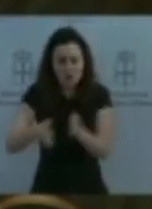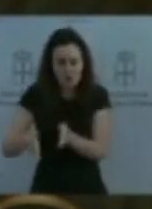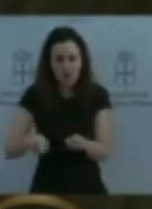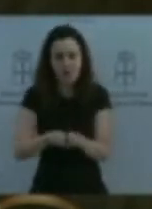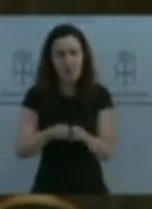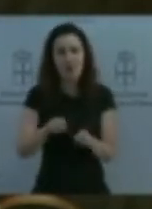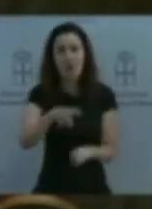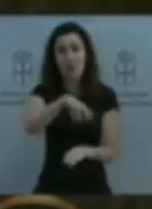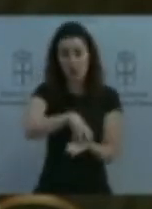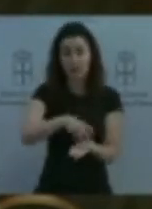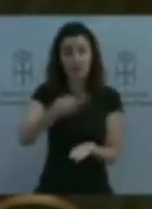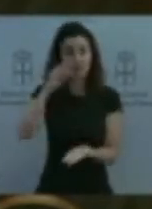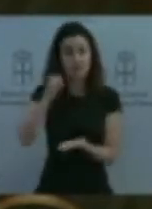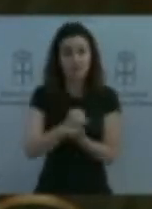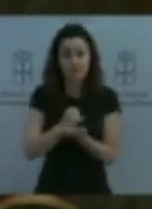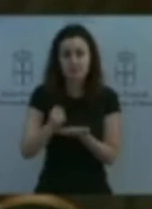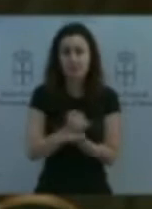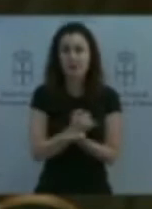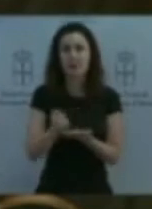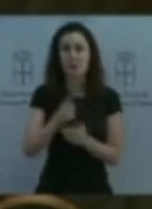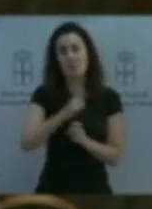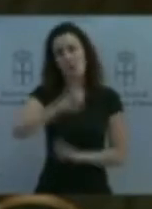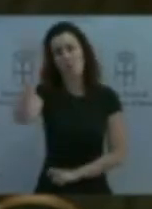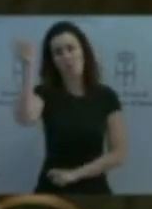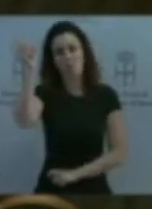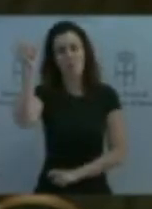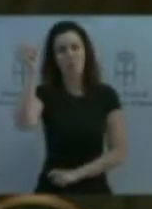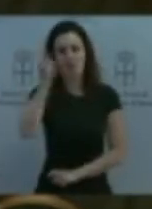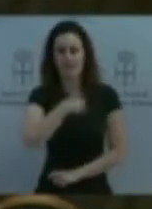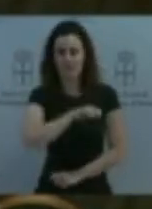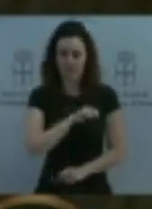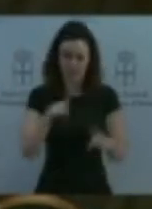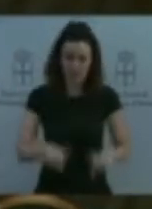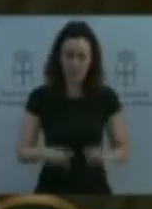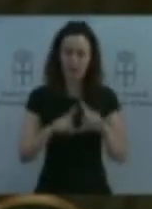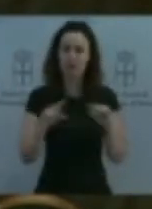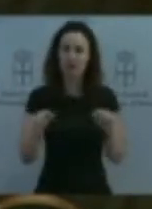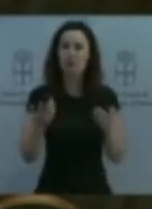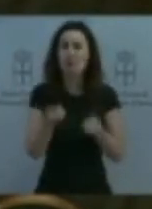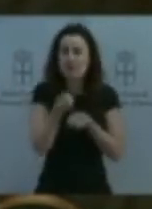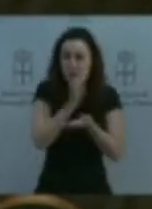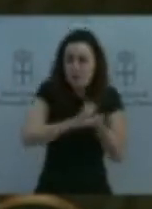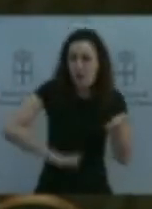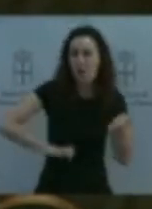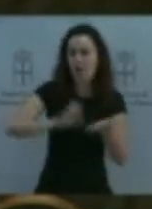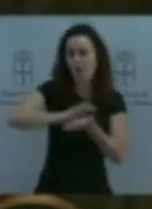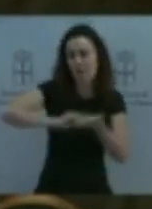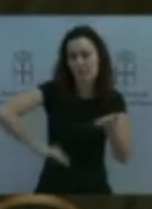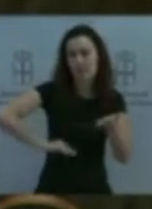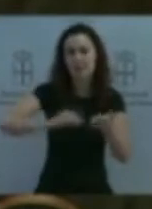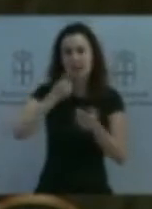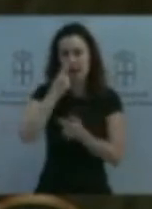investigación puntero en España, que establece informes anuales que apoyan el trabajo y estas condiciones de